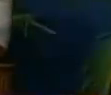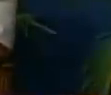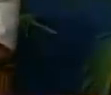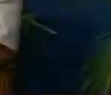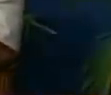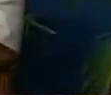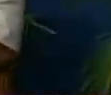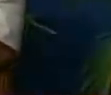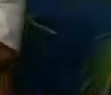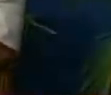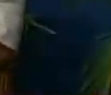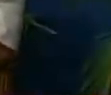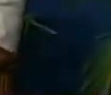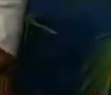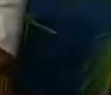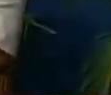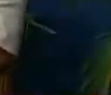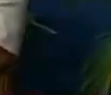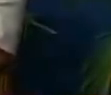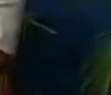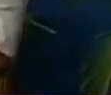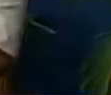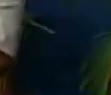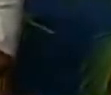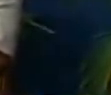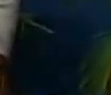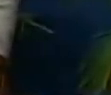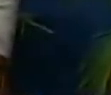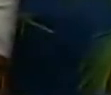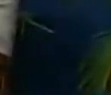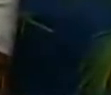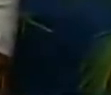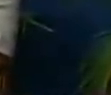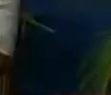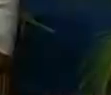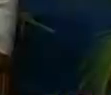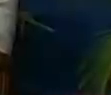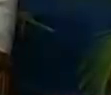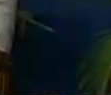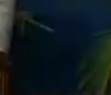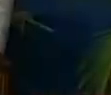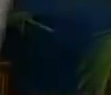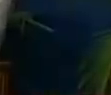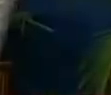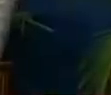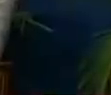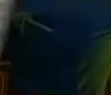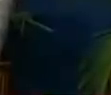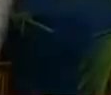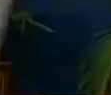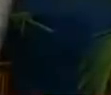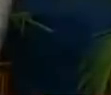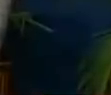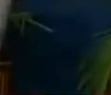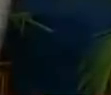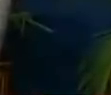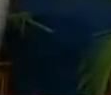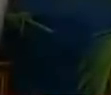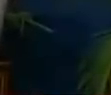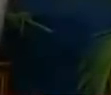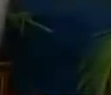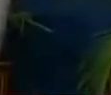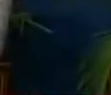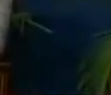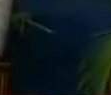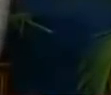capaces de formar esa alma libre, soberana, independiente. Y eso que hacemos nosotros desde la